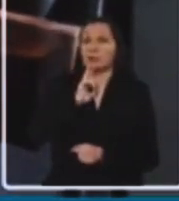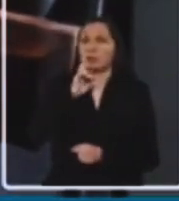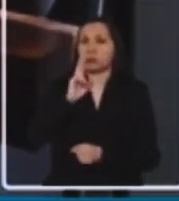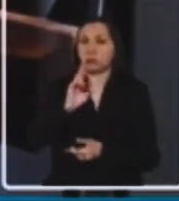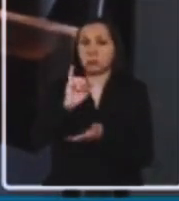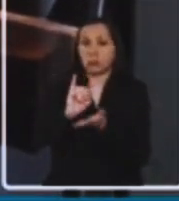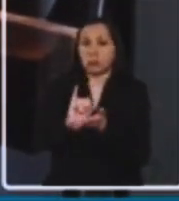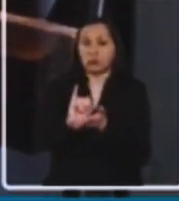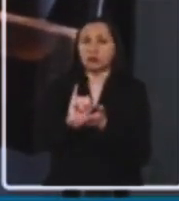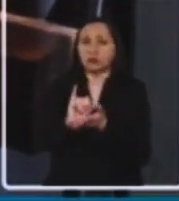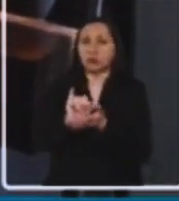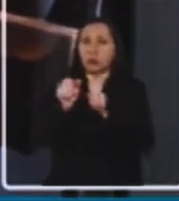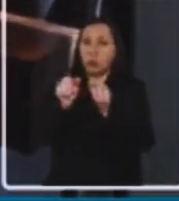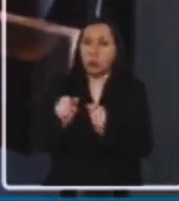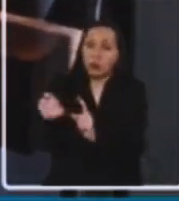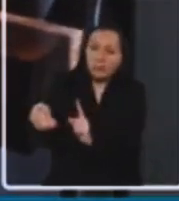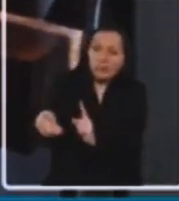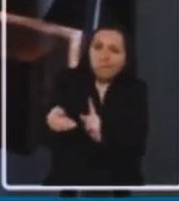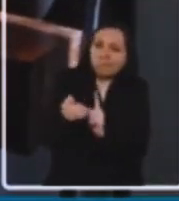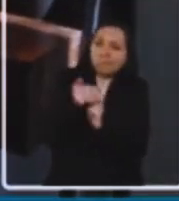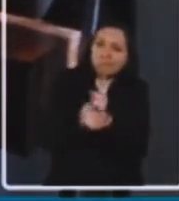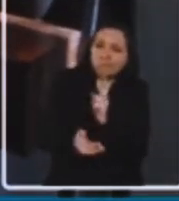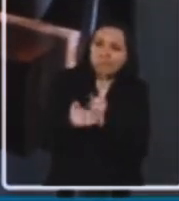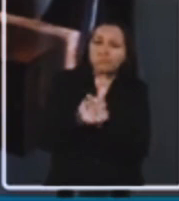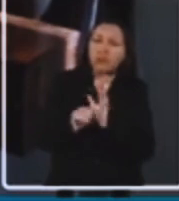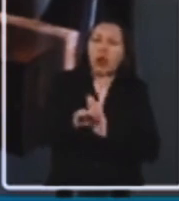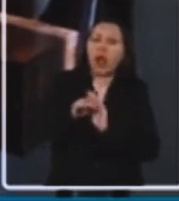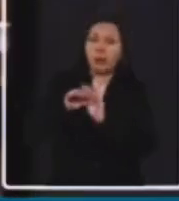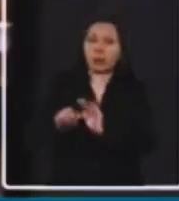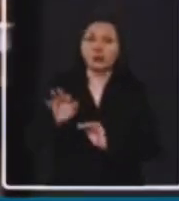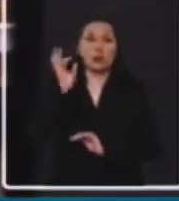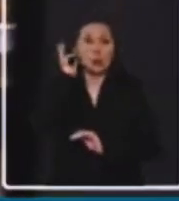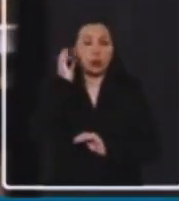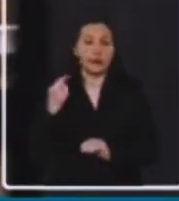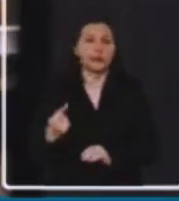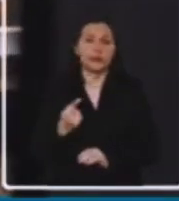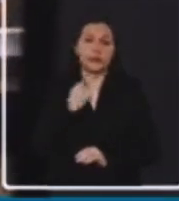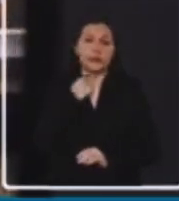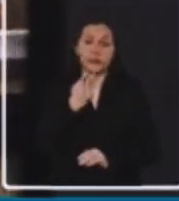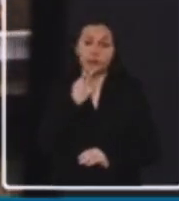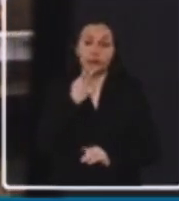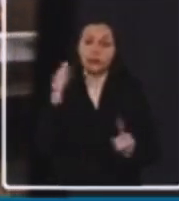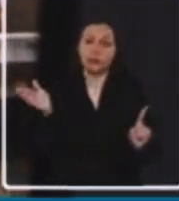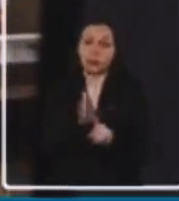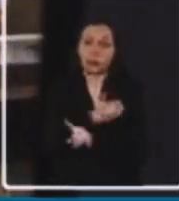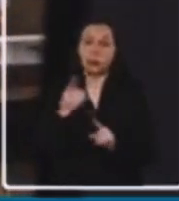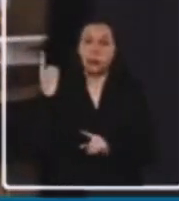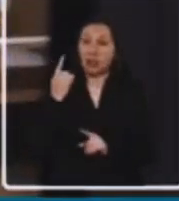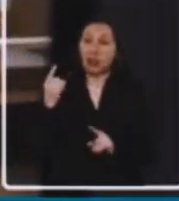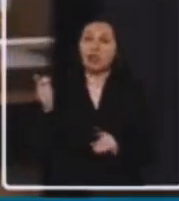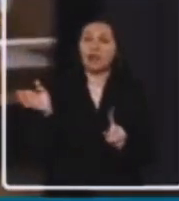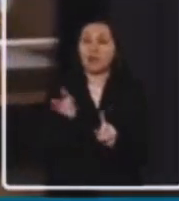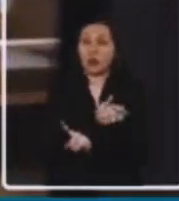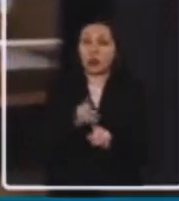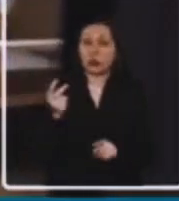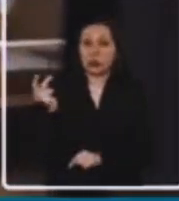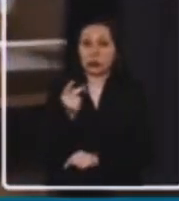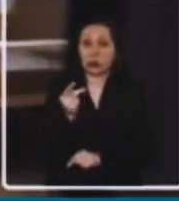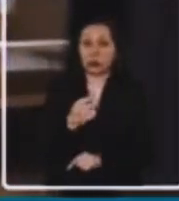respuesta institucional para poder contener y apoyar a las mujeres que han sido víctimas de violencia y en particular de violencia